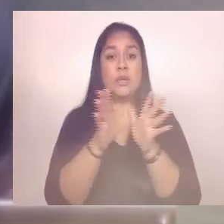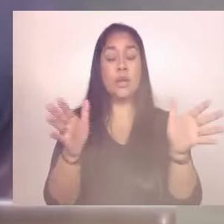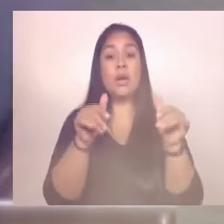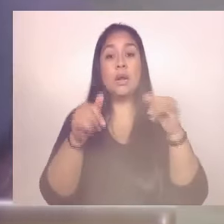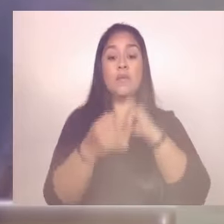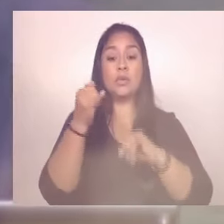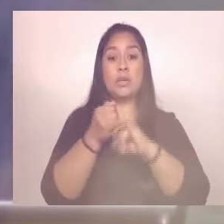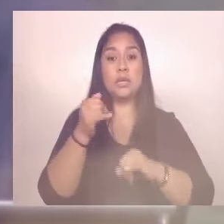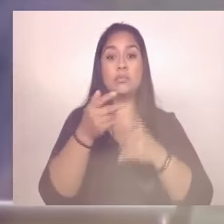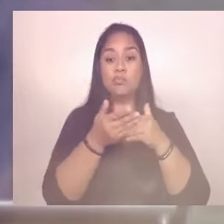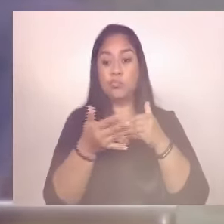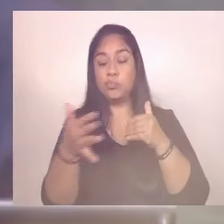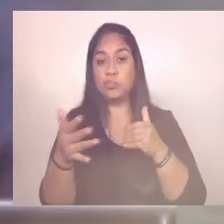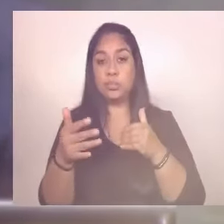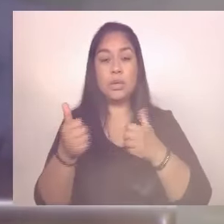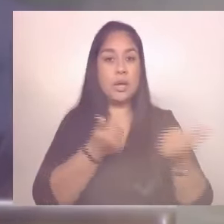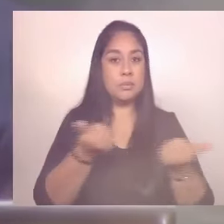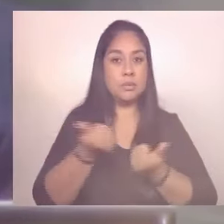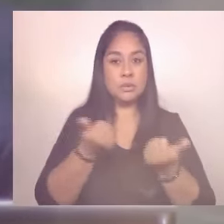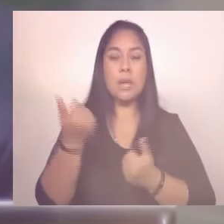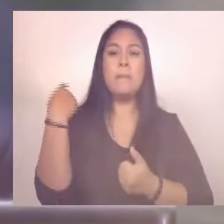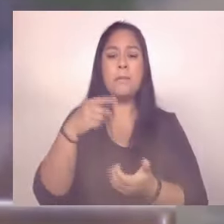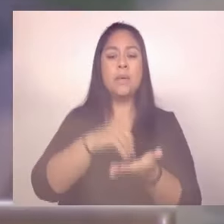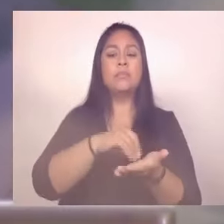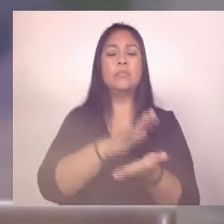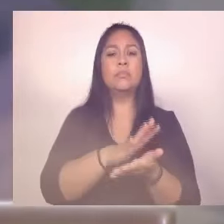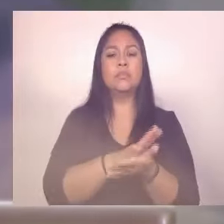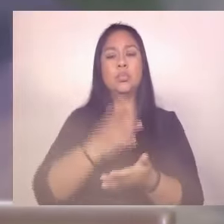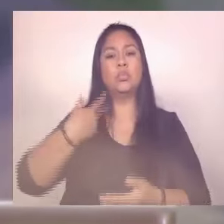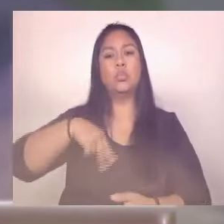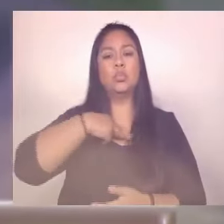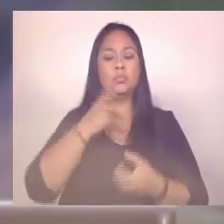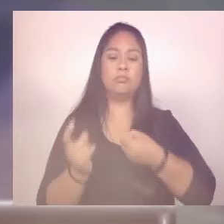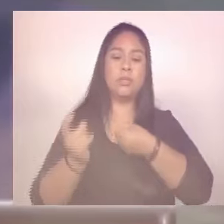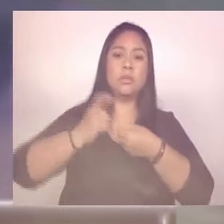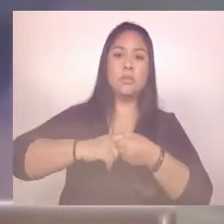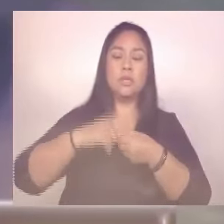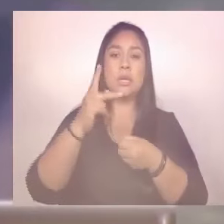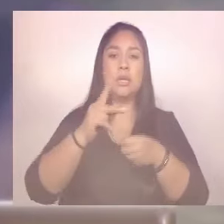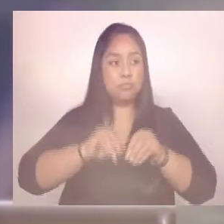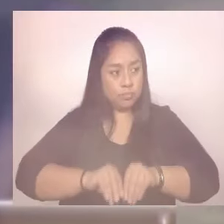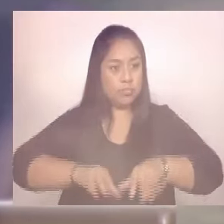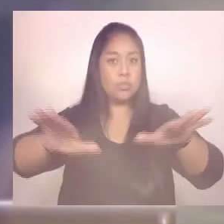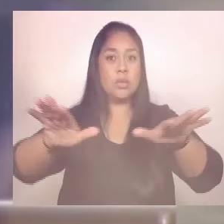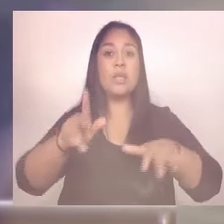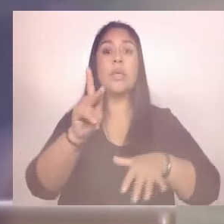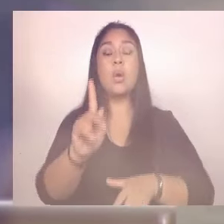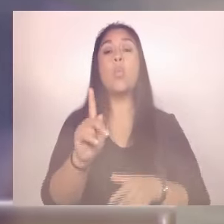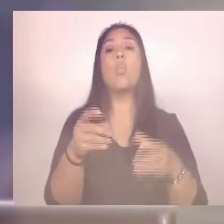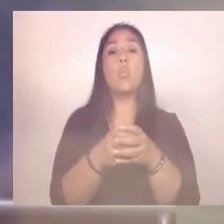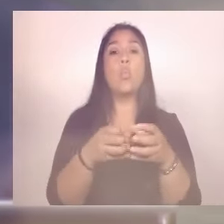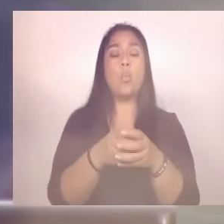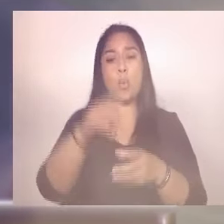que estamos finalizando las gestiones administrativas para concretar nuestra participación y despliegue de